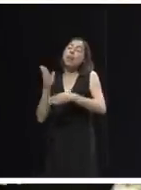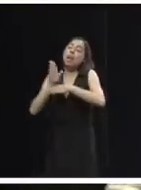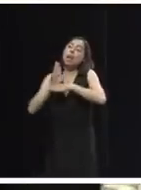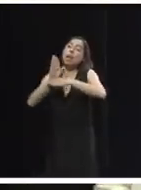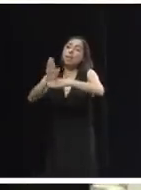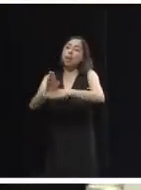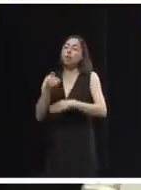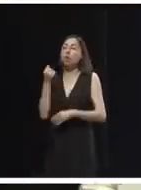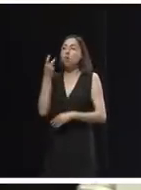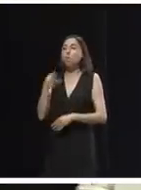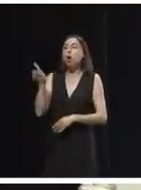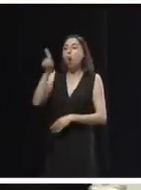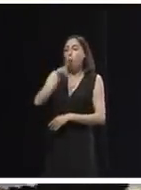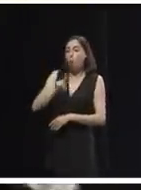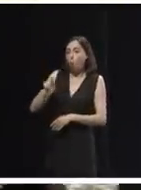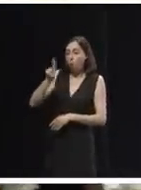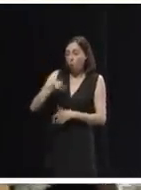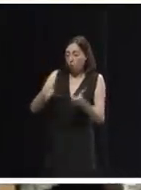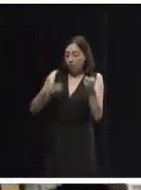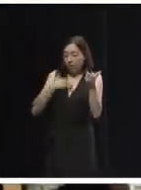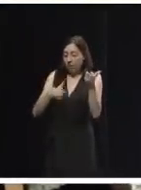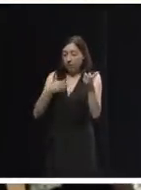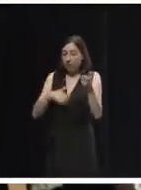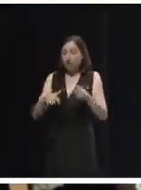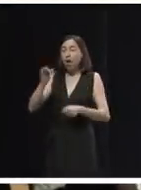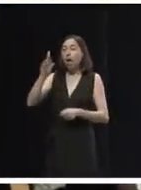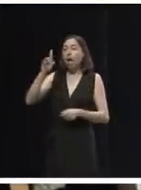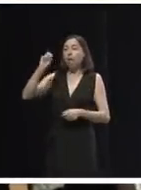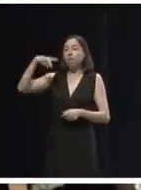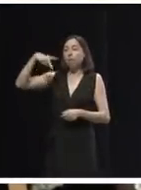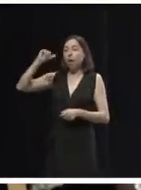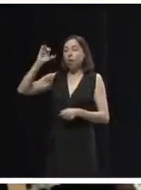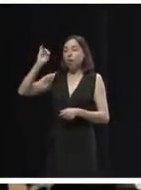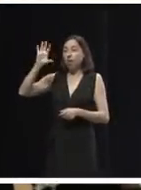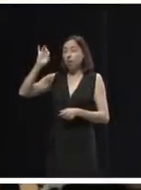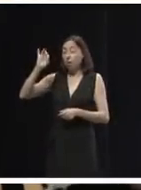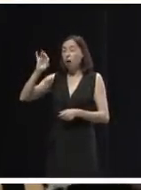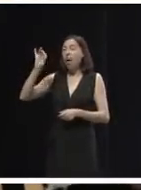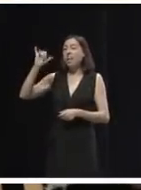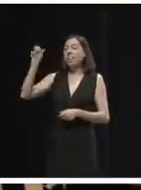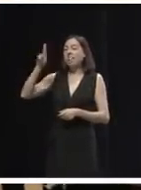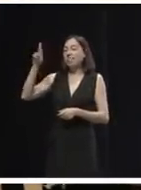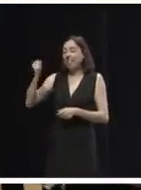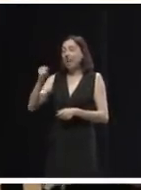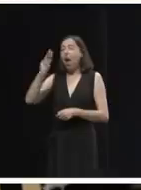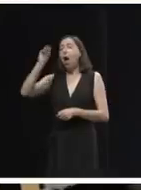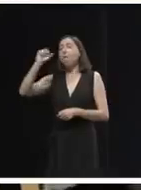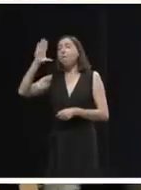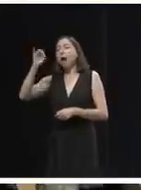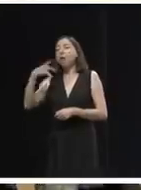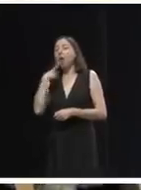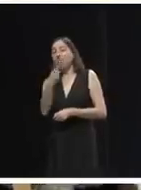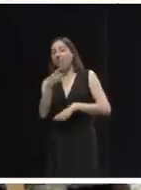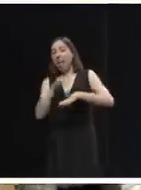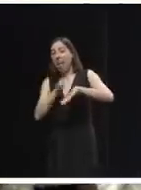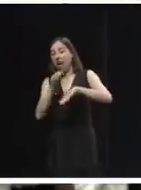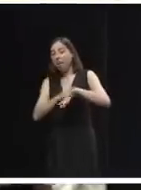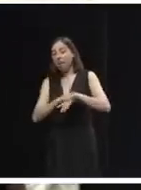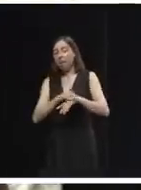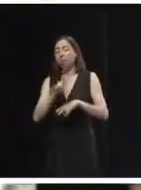nuestro candidato número uno por Sevilla, Francisco Sierra, Paco Sierra, que le dicen los amigos.